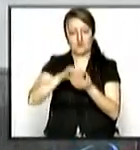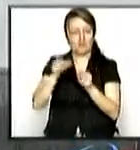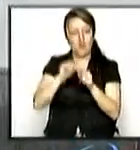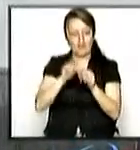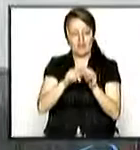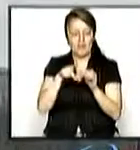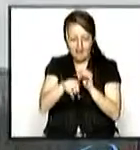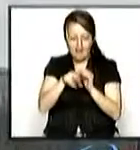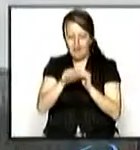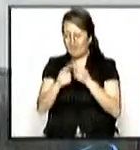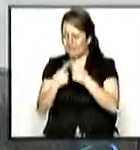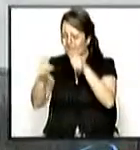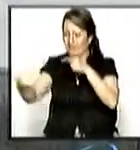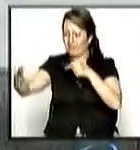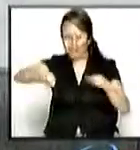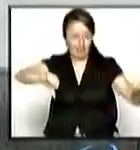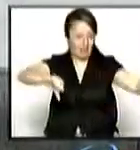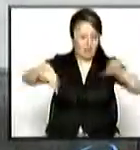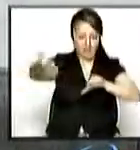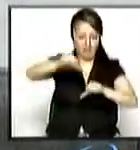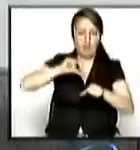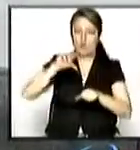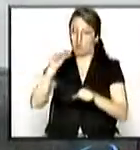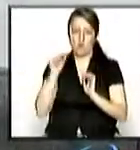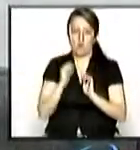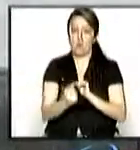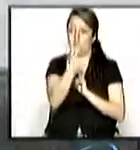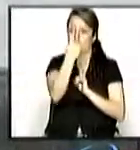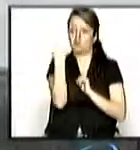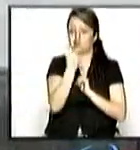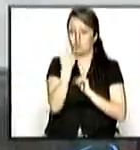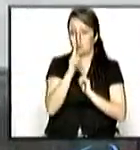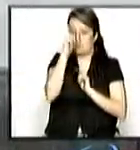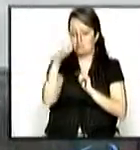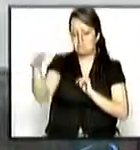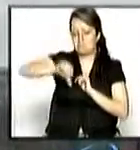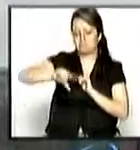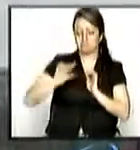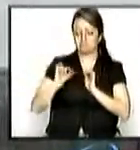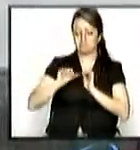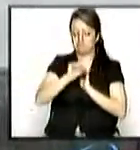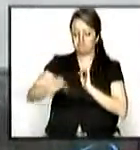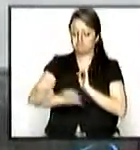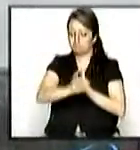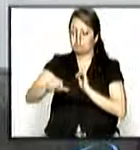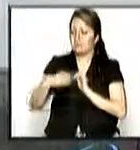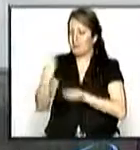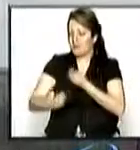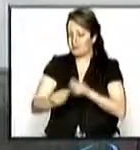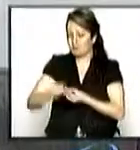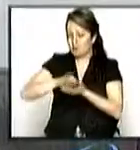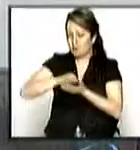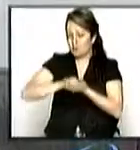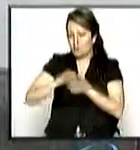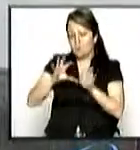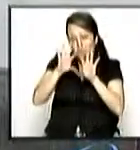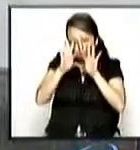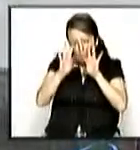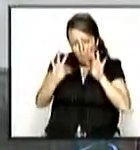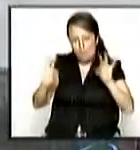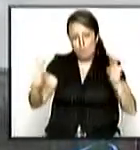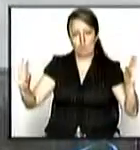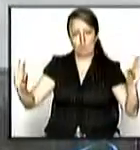interfase que es la que nos produce esa irritación y esa intoxicación. Son más delgados,